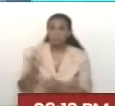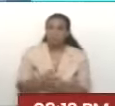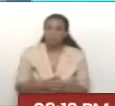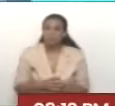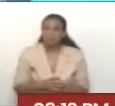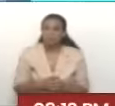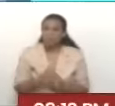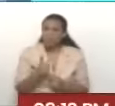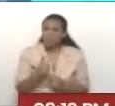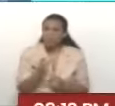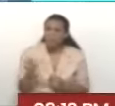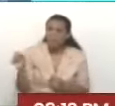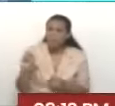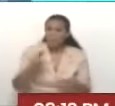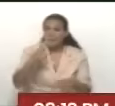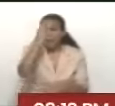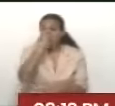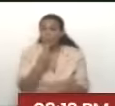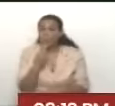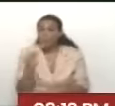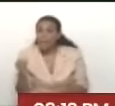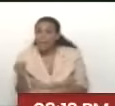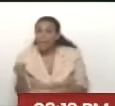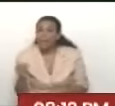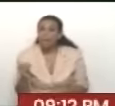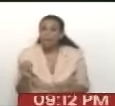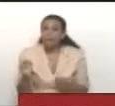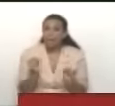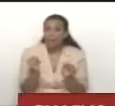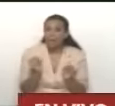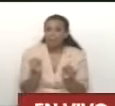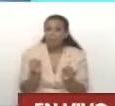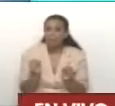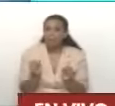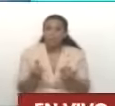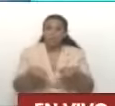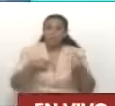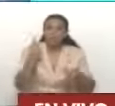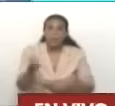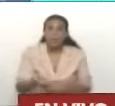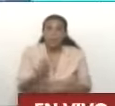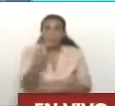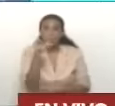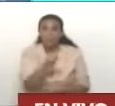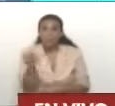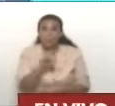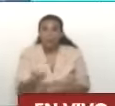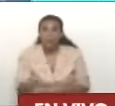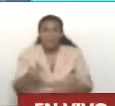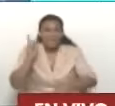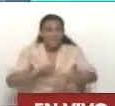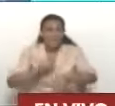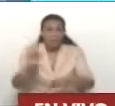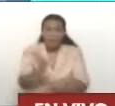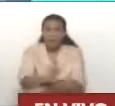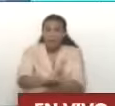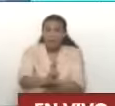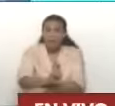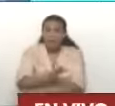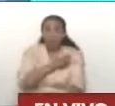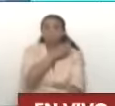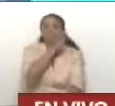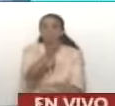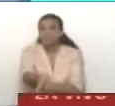Hace una semana estábamos en Los Teques, en los Altos Mirandinos. Y en 2 semanas, en tiempo récord,